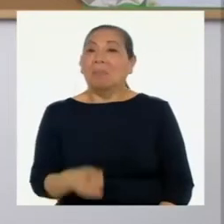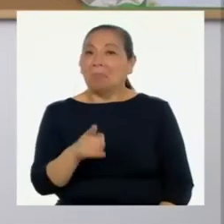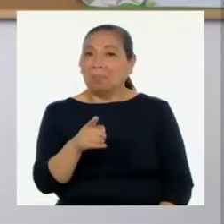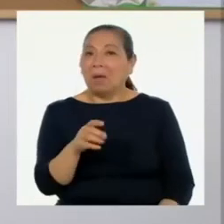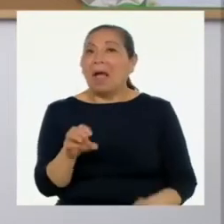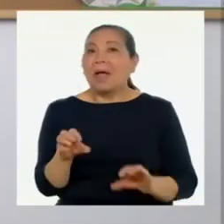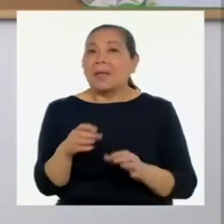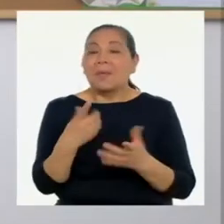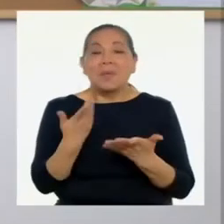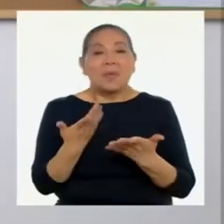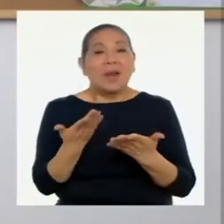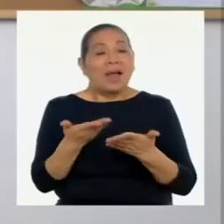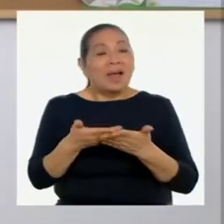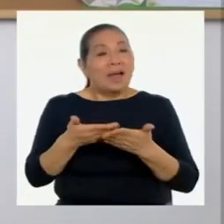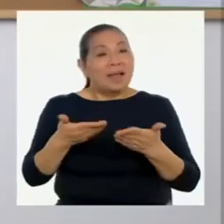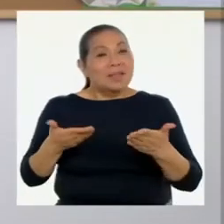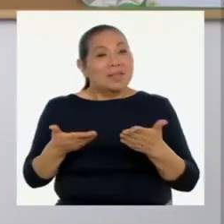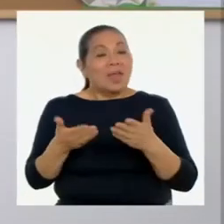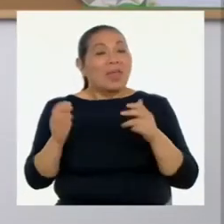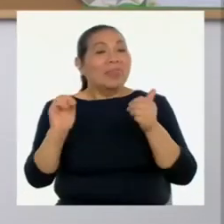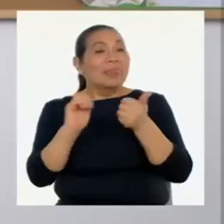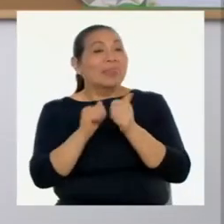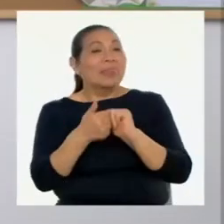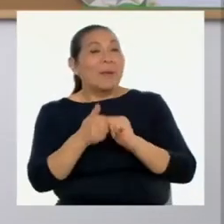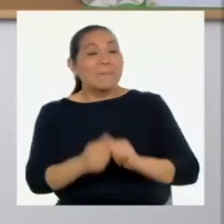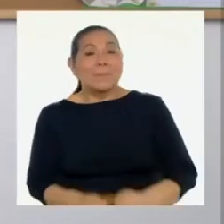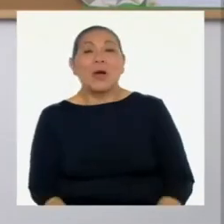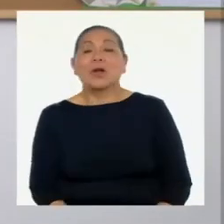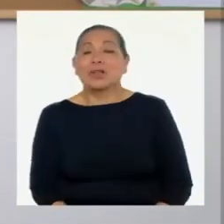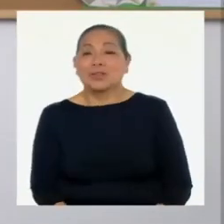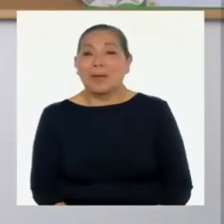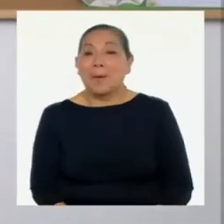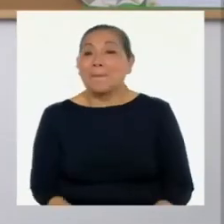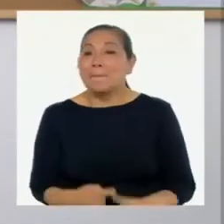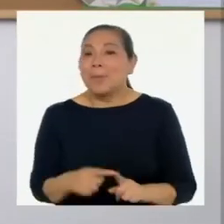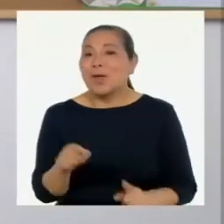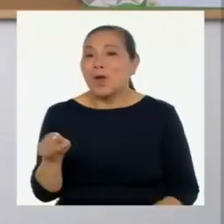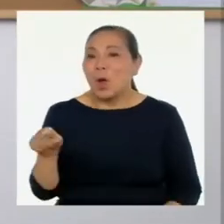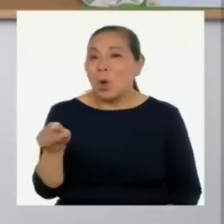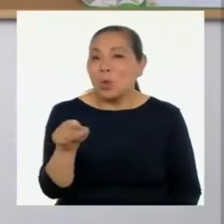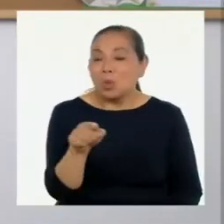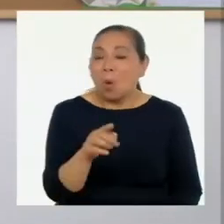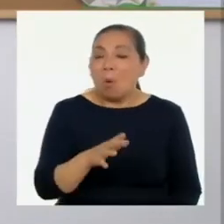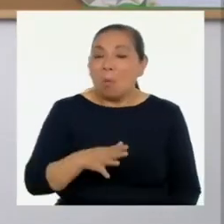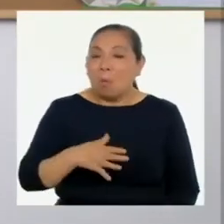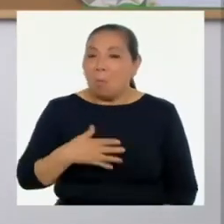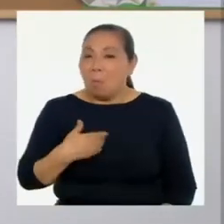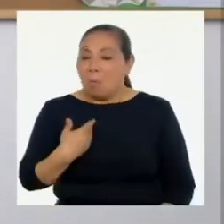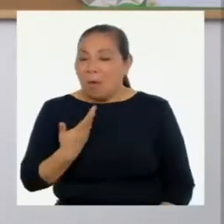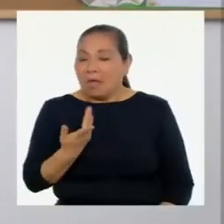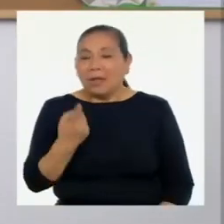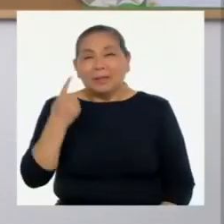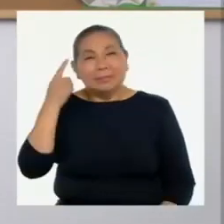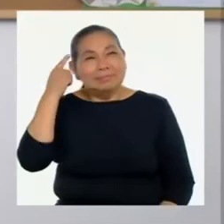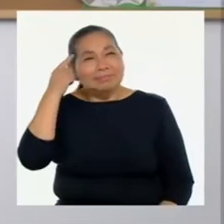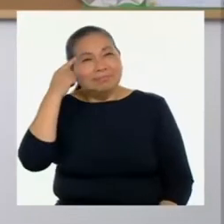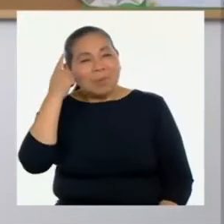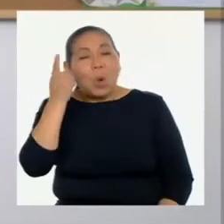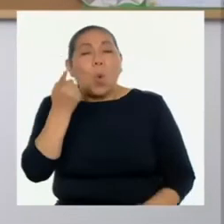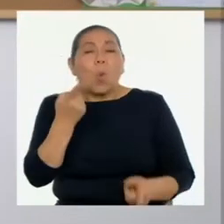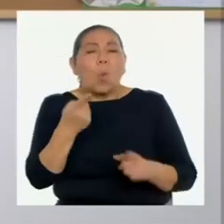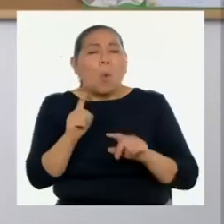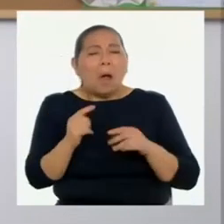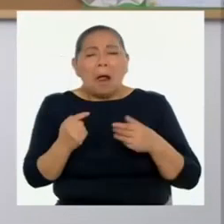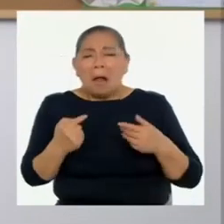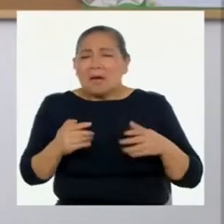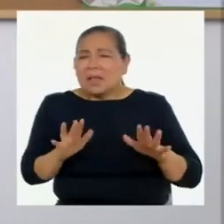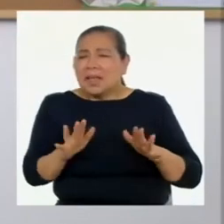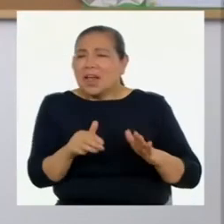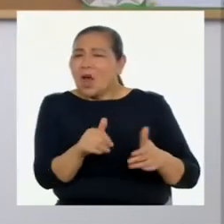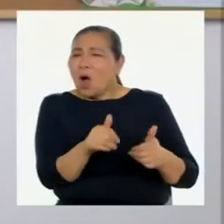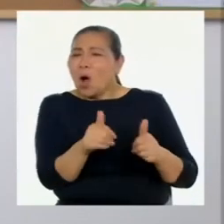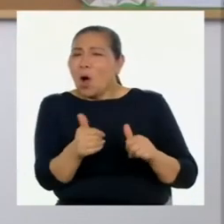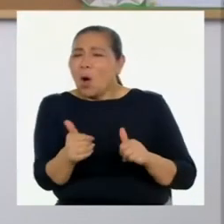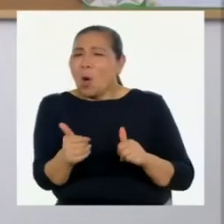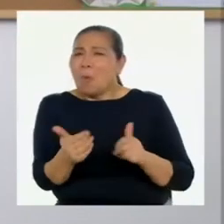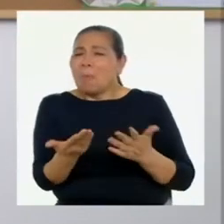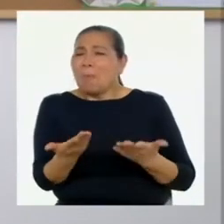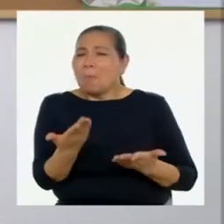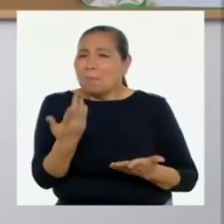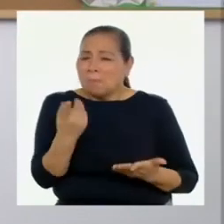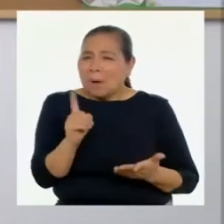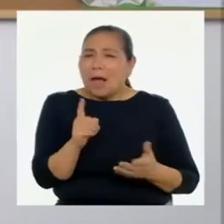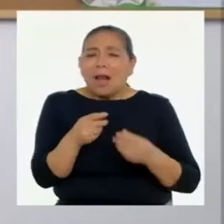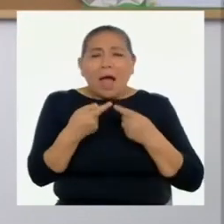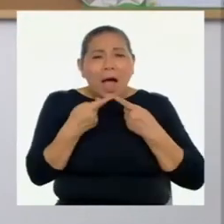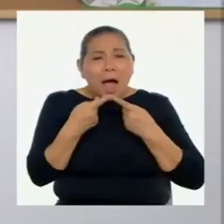Yanira lo está haciendo desde un lado deportivo. Pero ustedes pueden plantear su acción desde cualquier otro ámbito,